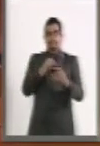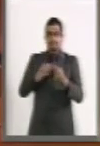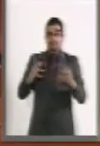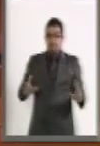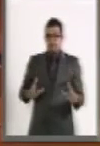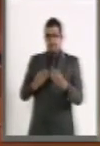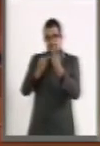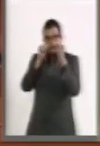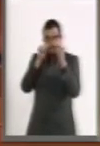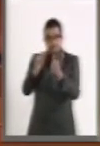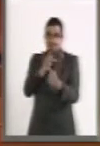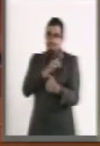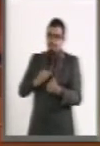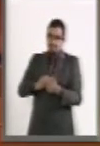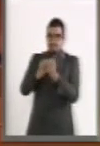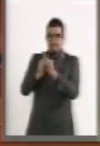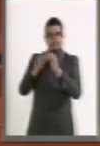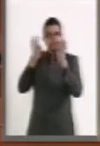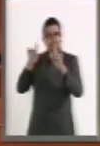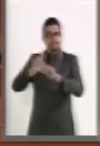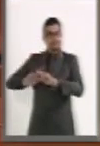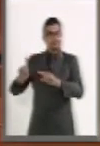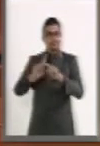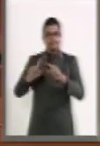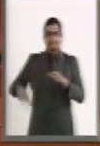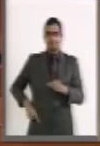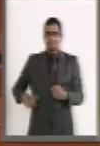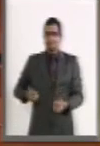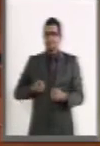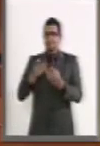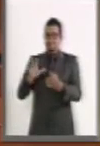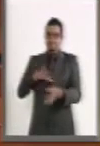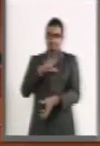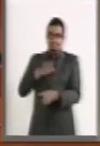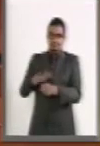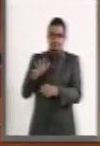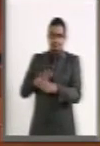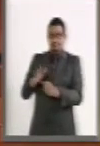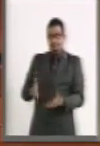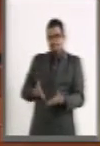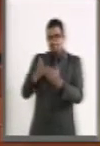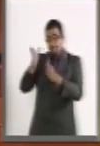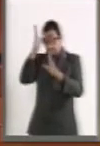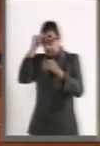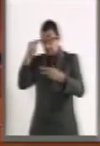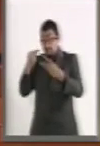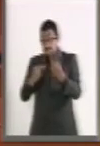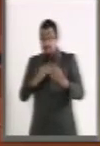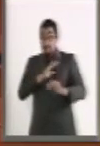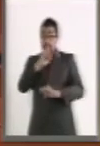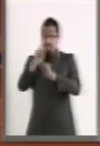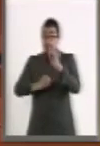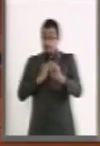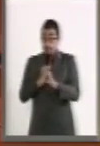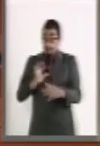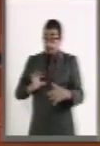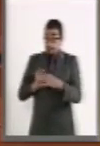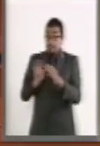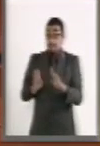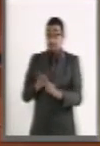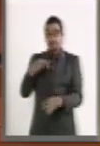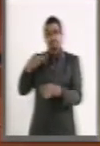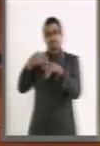lo que debe también transformarse en una prioridad de los gobiernos y cumplir con los compromisos asumidos a nivel internacional en la materia.